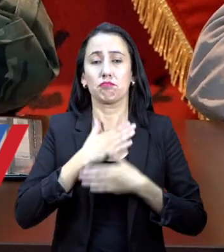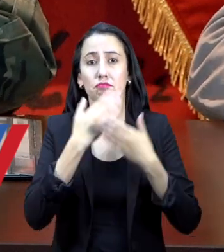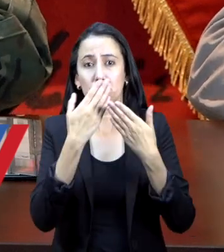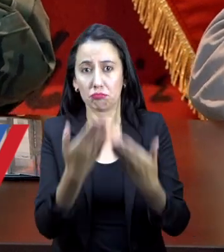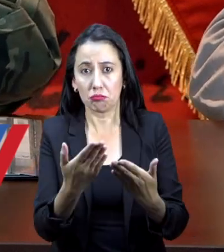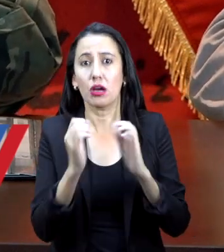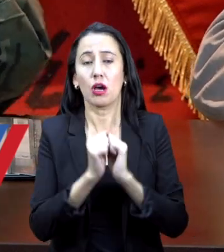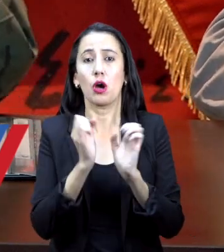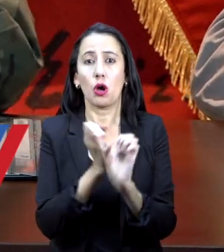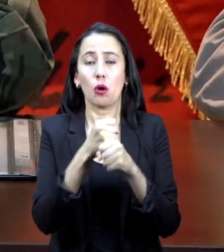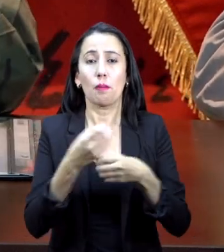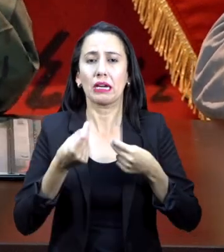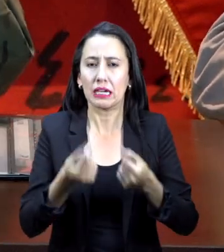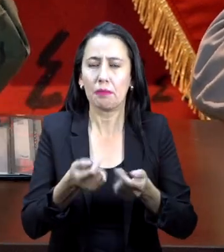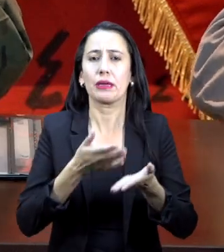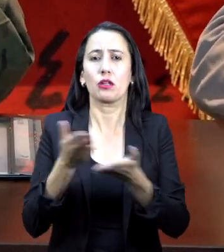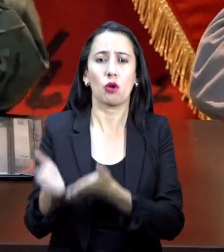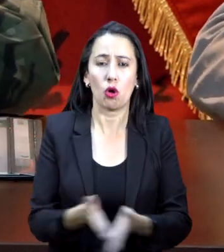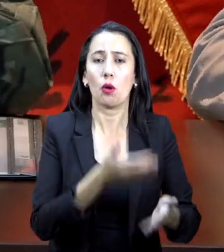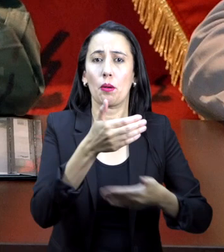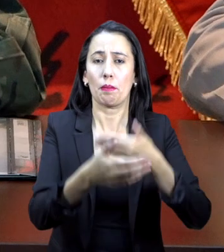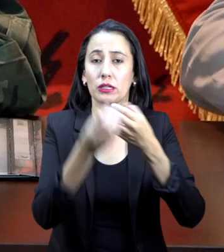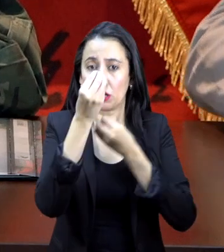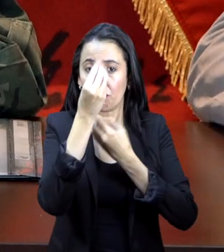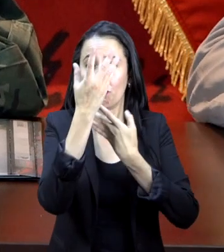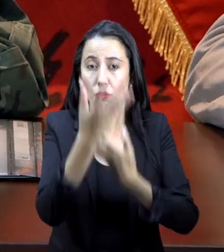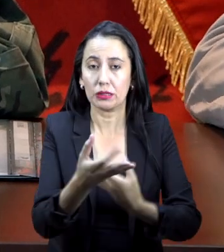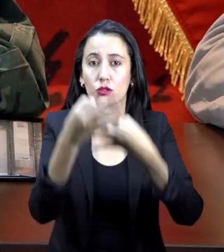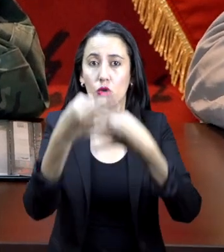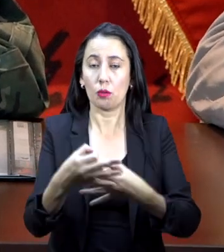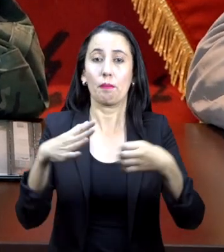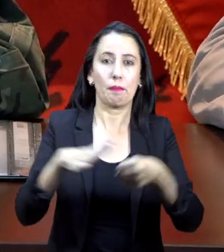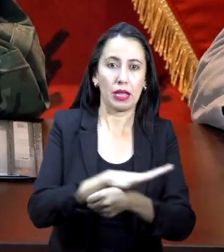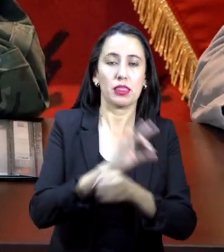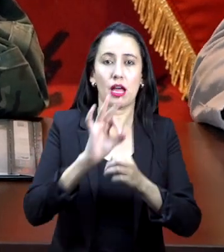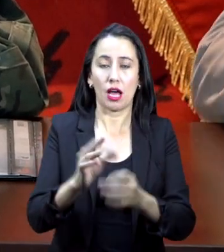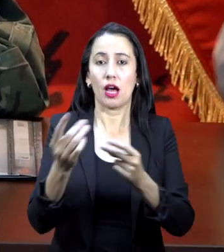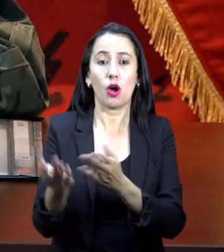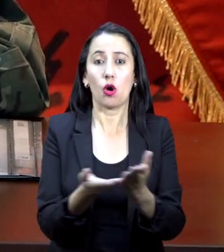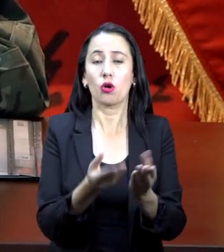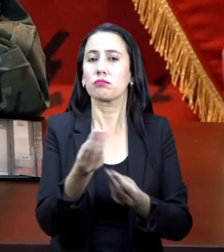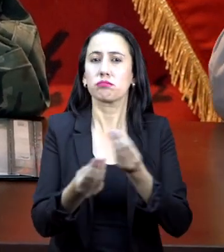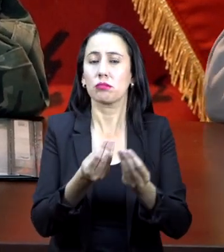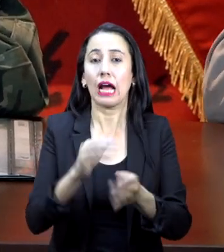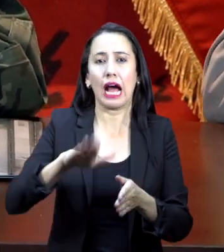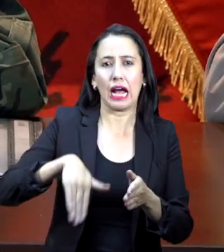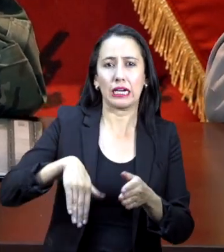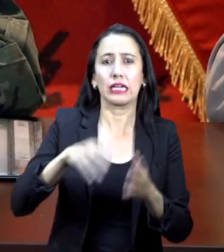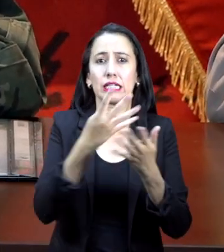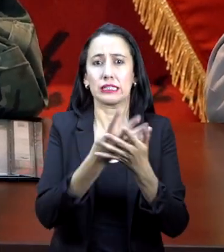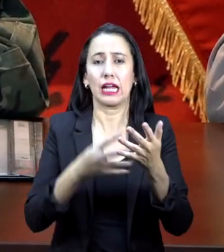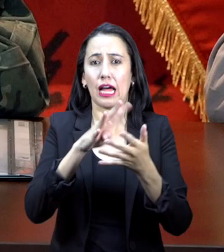Electoral que por favor hagan los trámites pertinentes a fin de poder tener esa información lo más pronto posible, de tal manera de